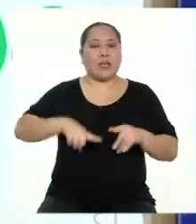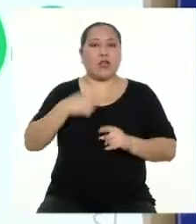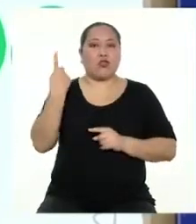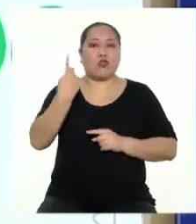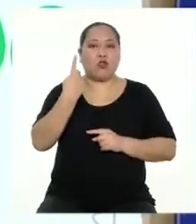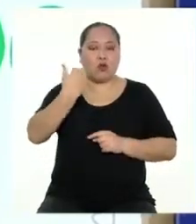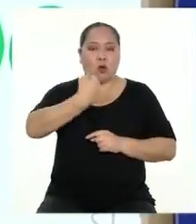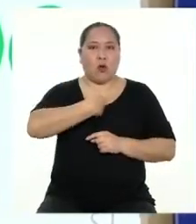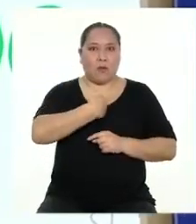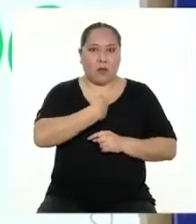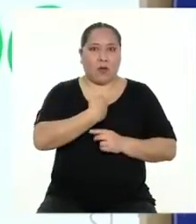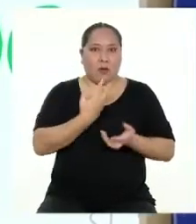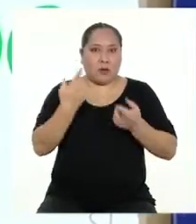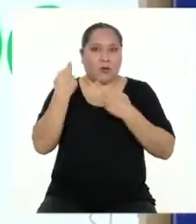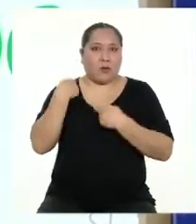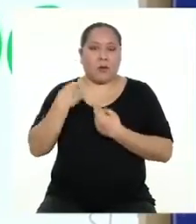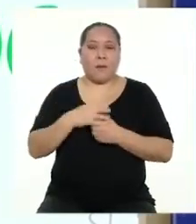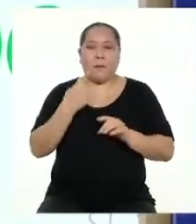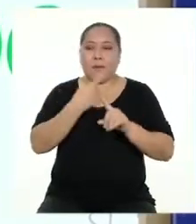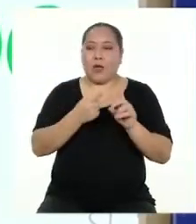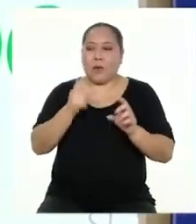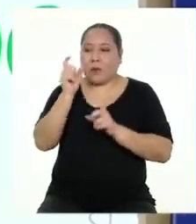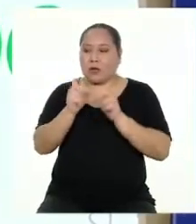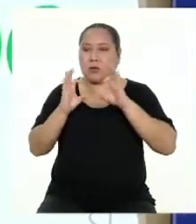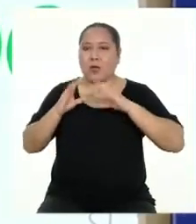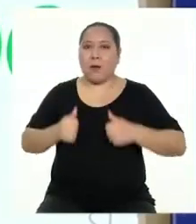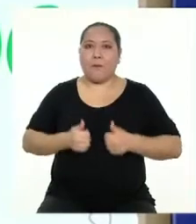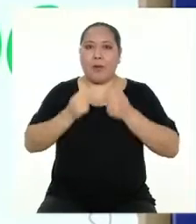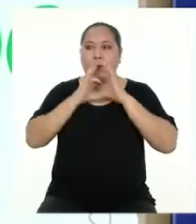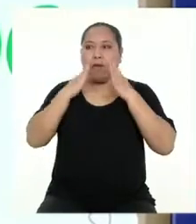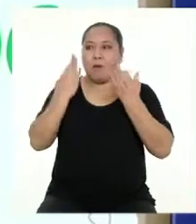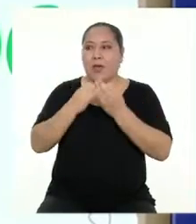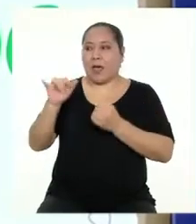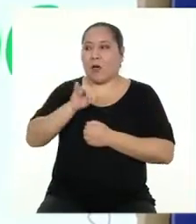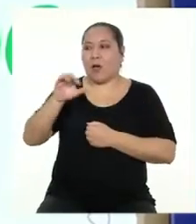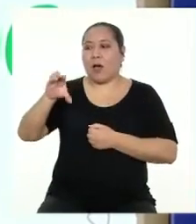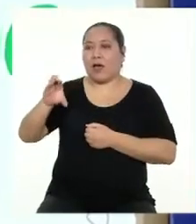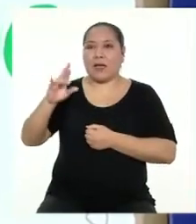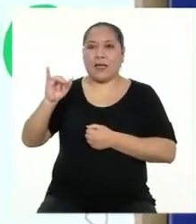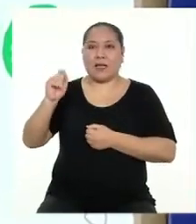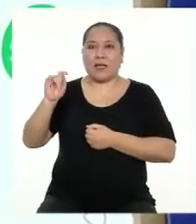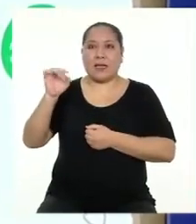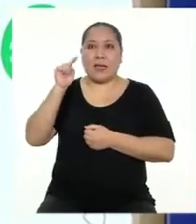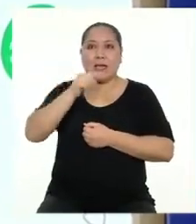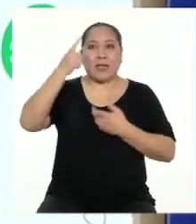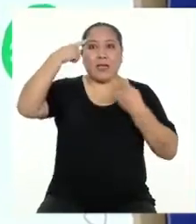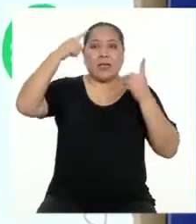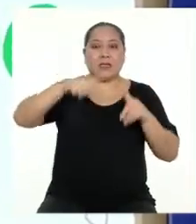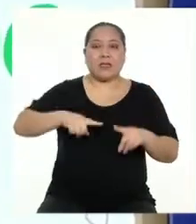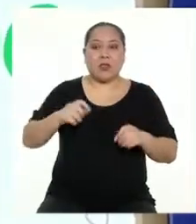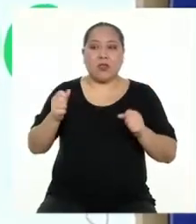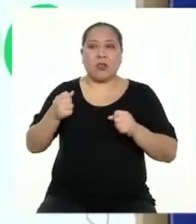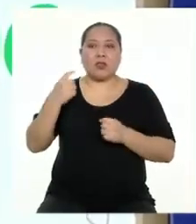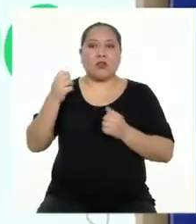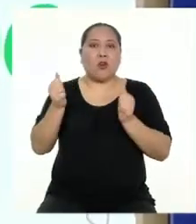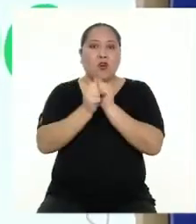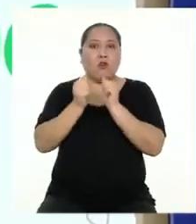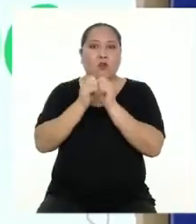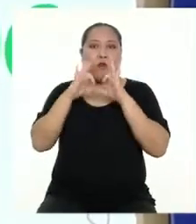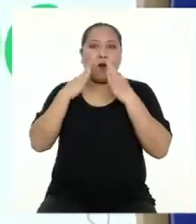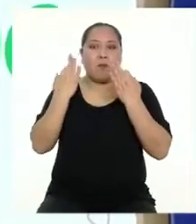mí. Pero para las personas que viven en familia, como Cristina, estas decisiones se deben tomar en familia, porque